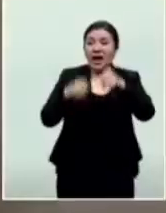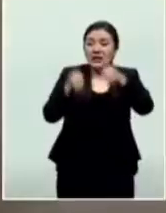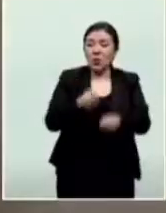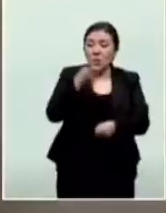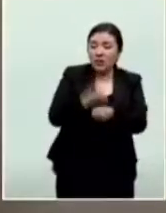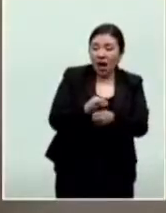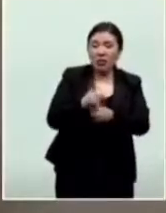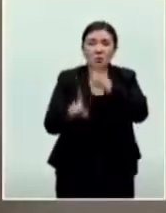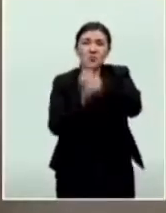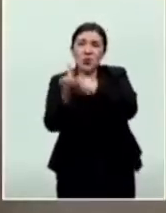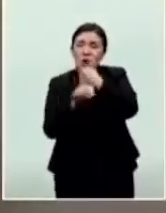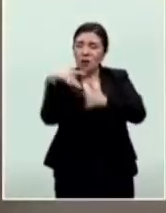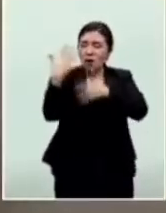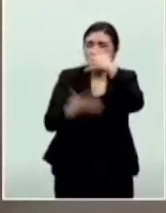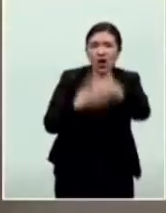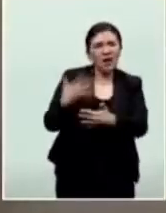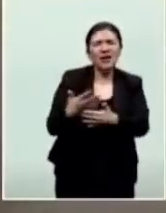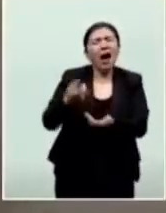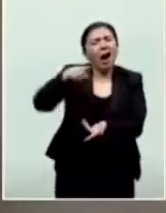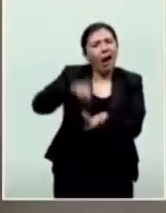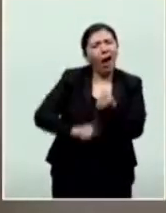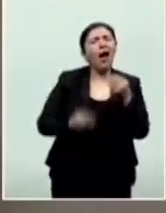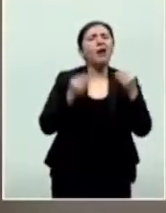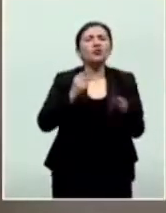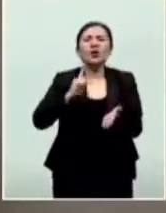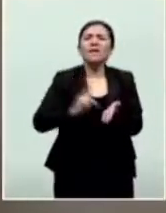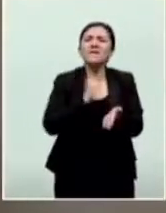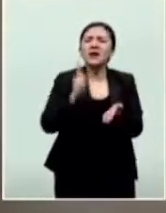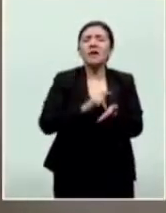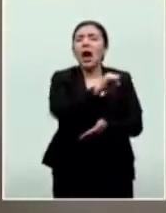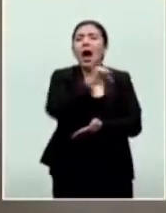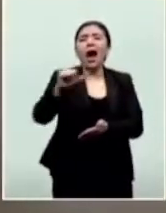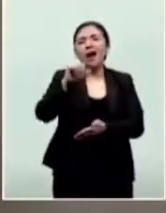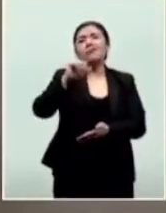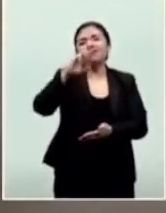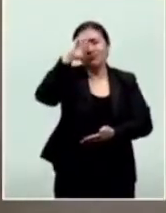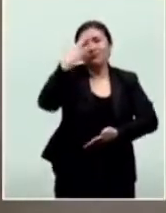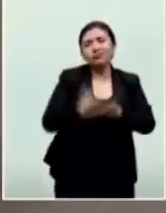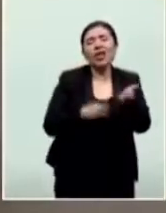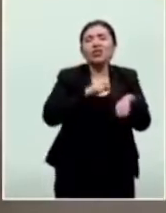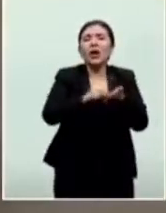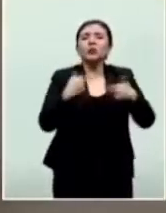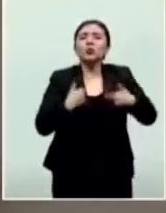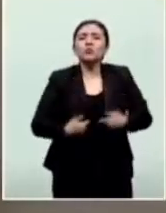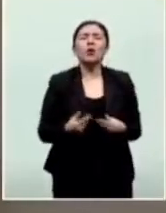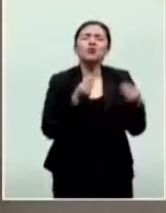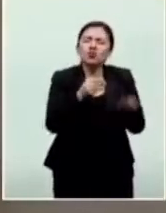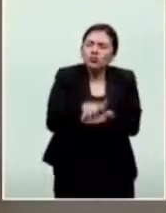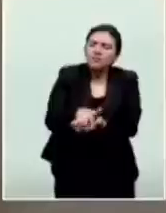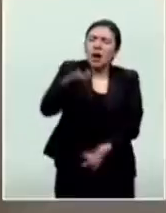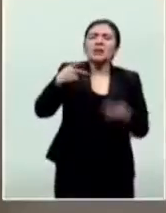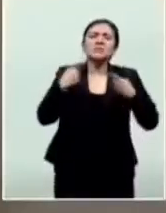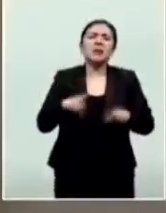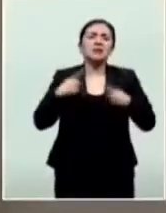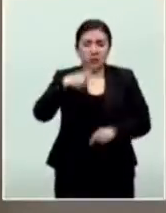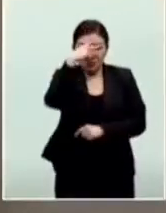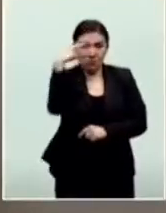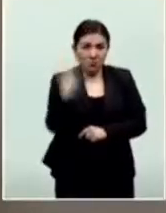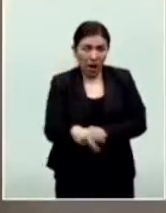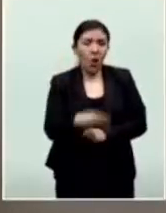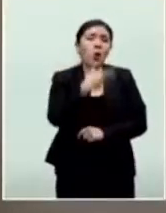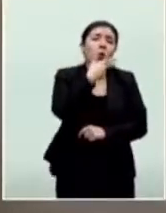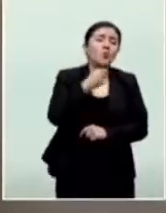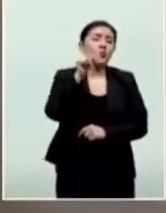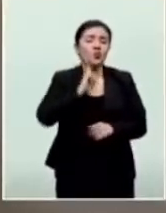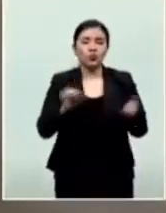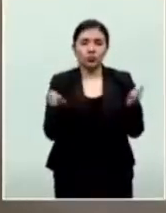inseguridad y genera violaciones reiteradas a los derechos humanos de miles de mexicanas y de